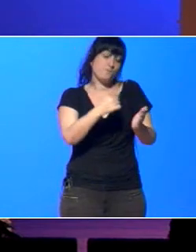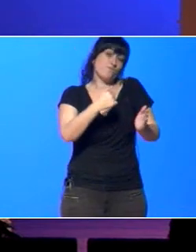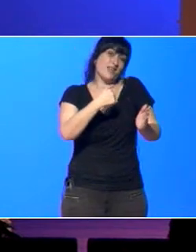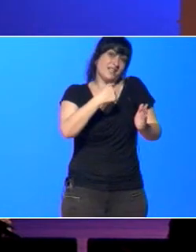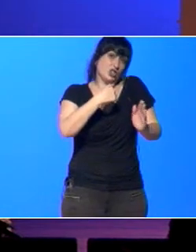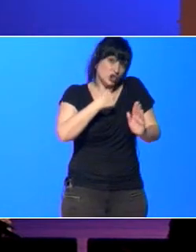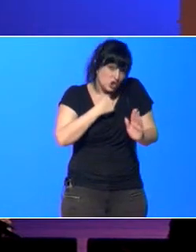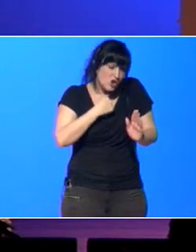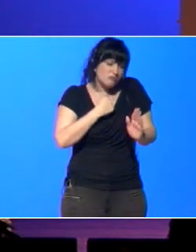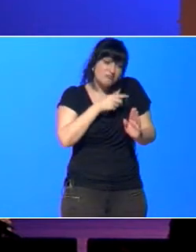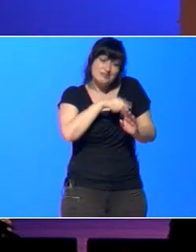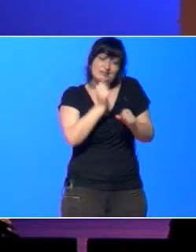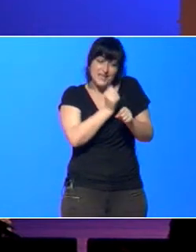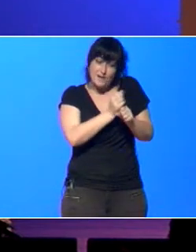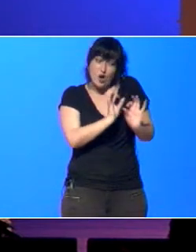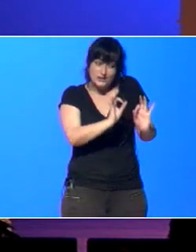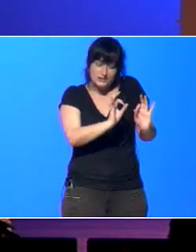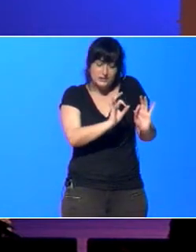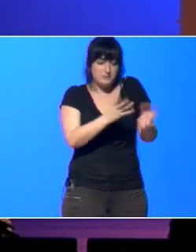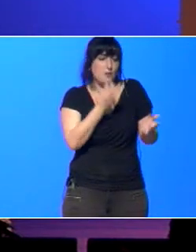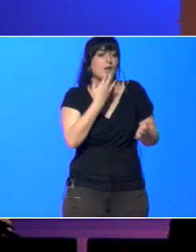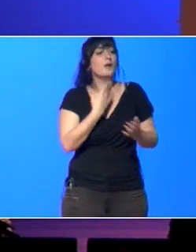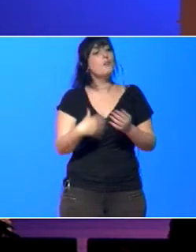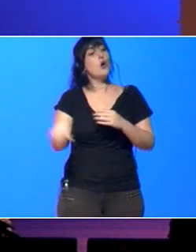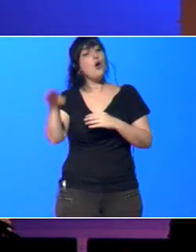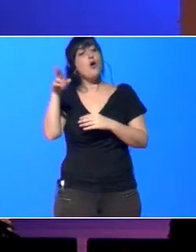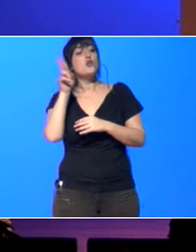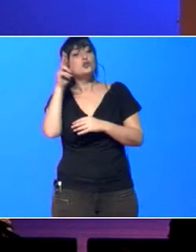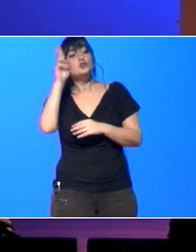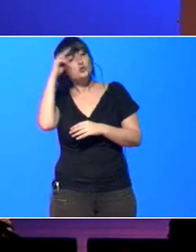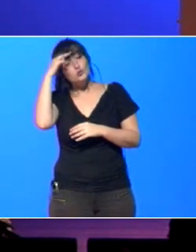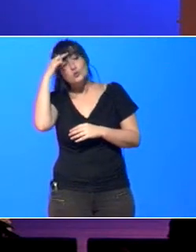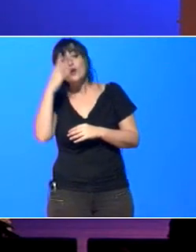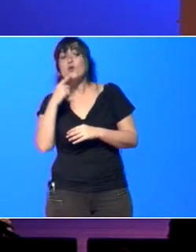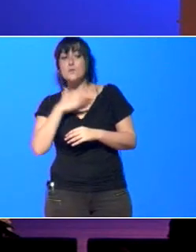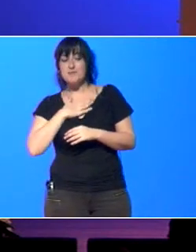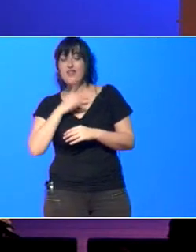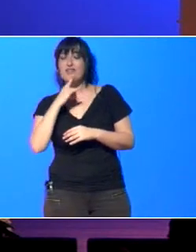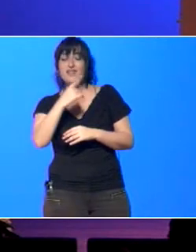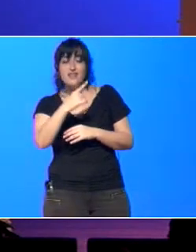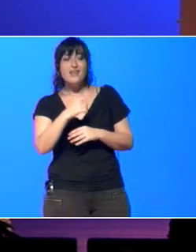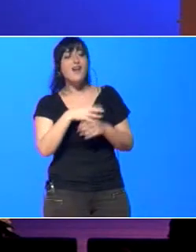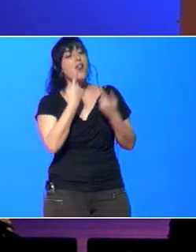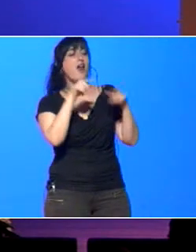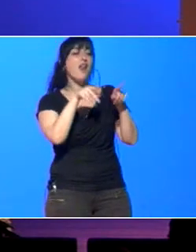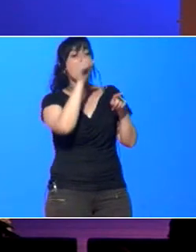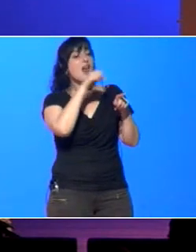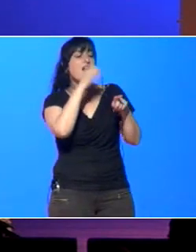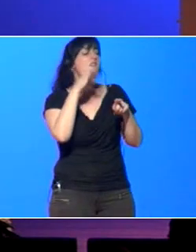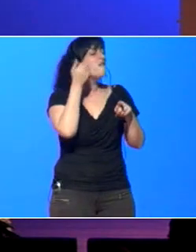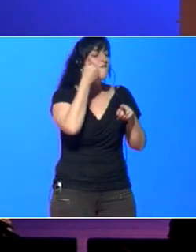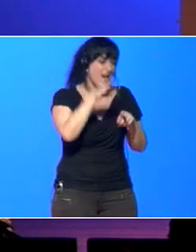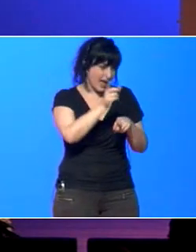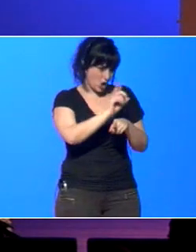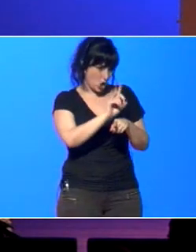no las tengo todas conmigo. Dice mi suegro que no hay jota fea, sino mal entonada. Entonces, yo creo que cualquier práctica